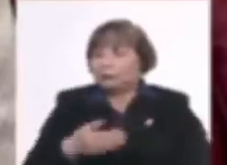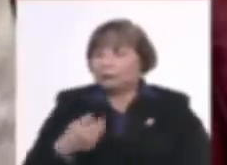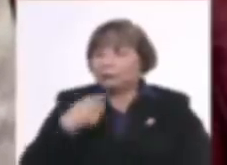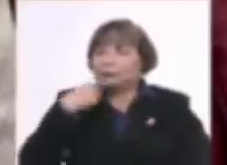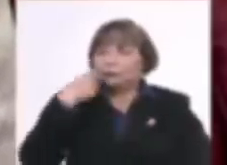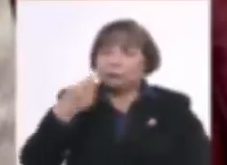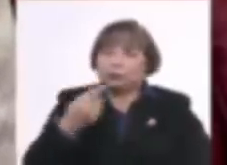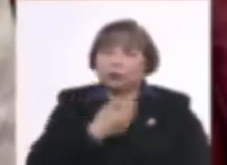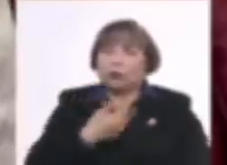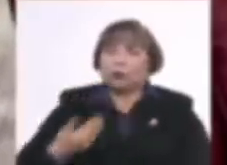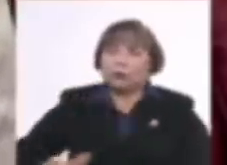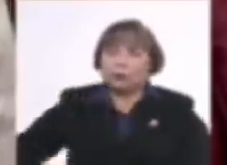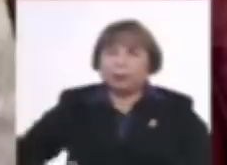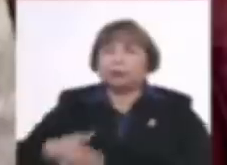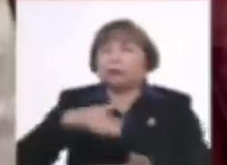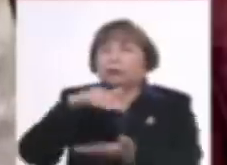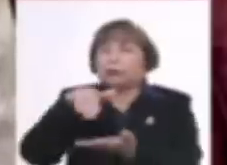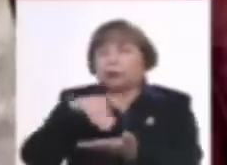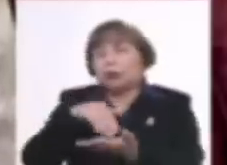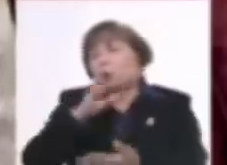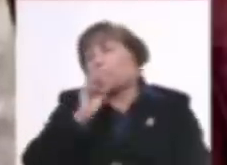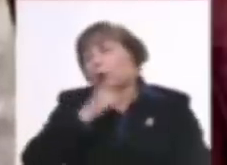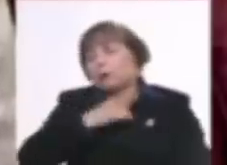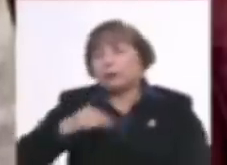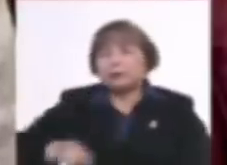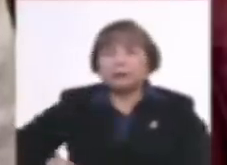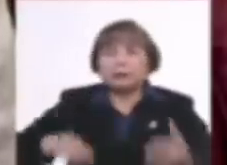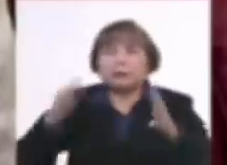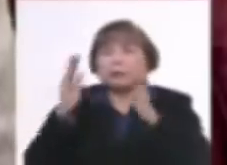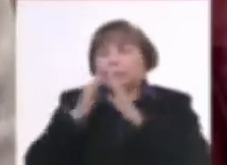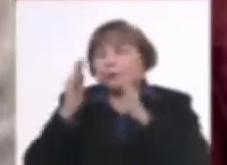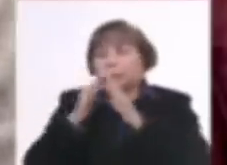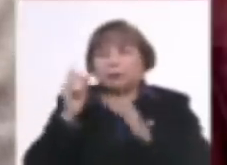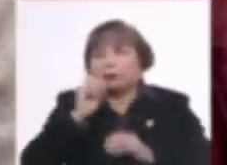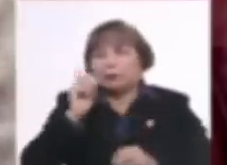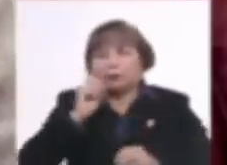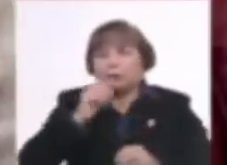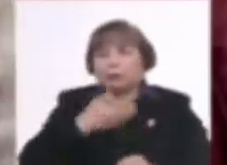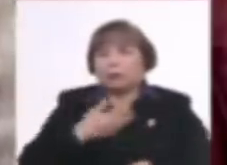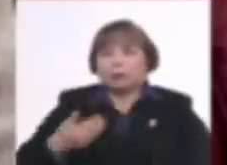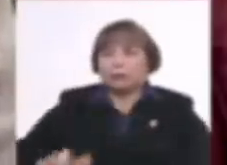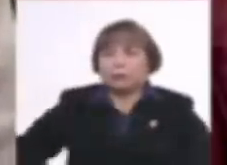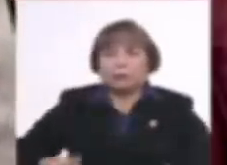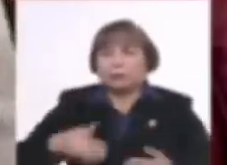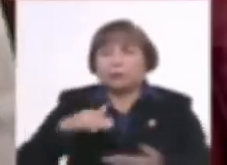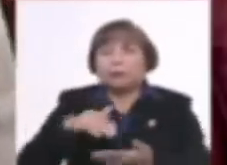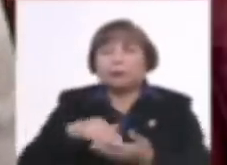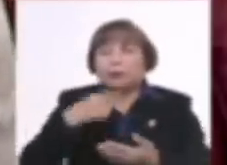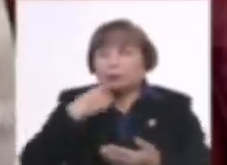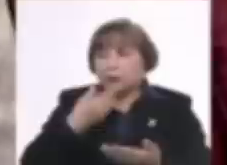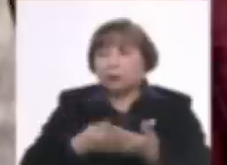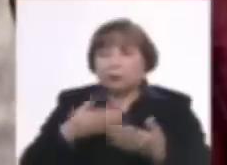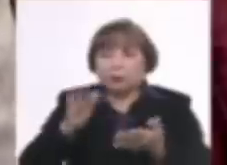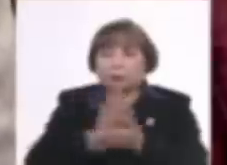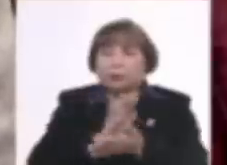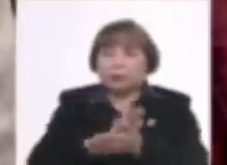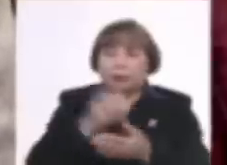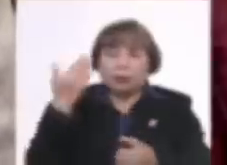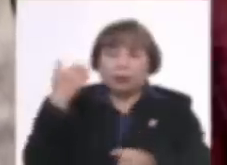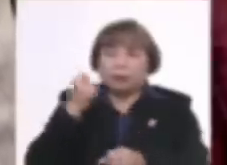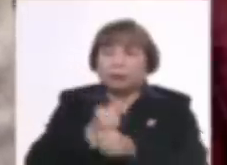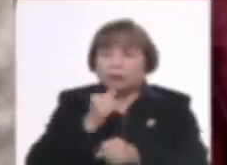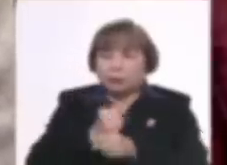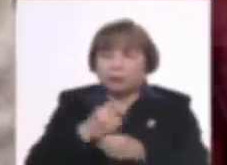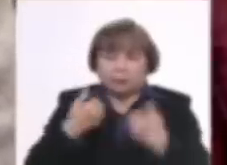de la fiscalización, dice gobierno central o el Ministerio de Vivienda no es el gobierno central. Como yo he elaborado